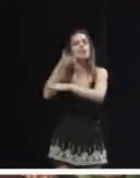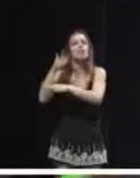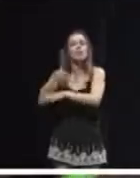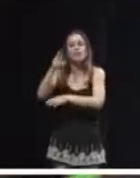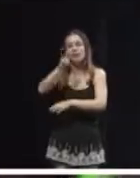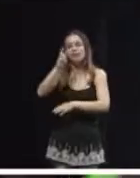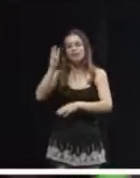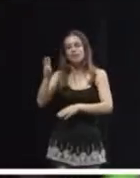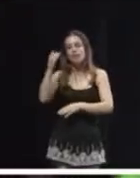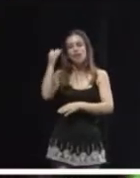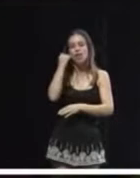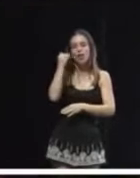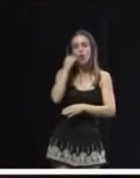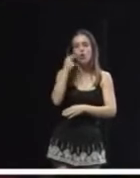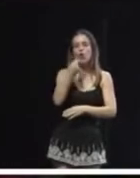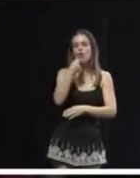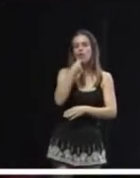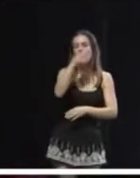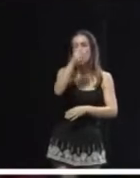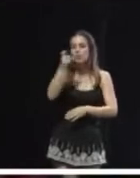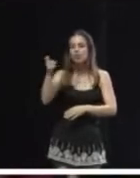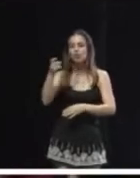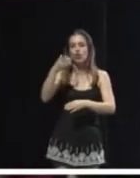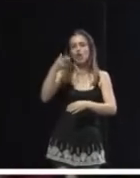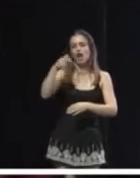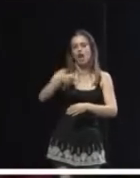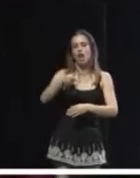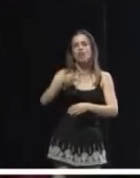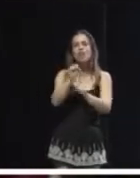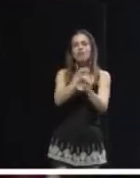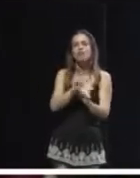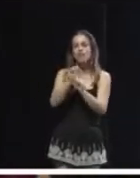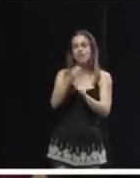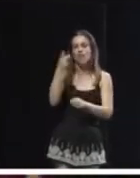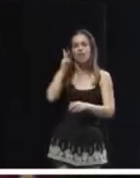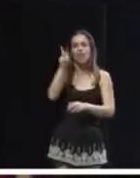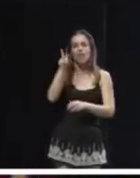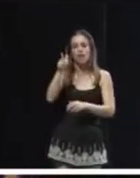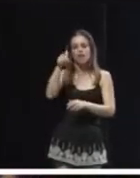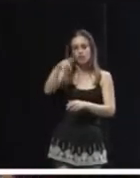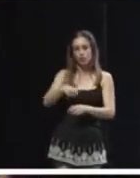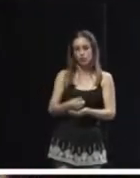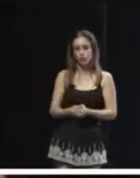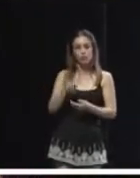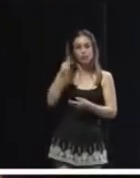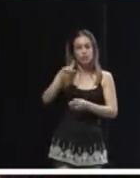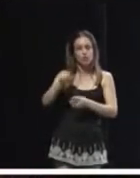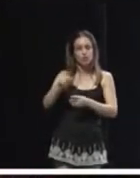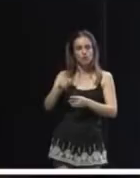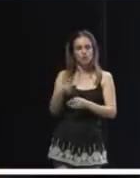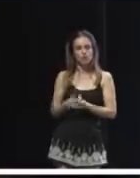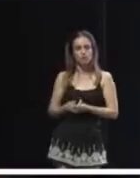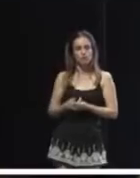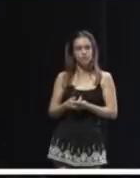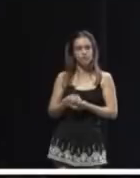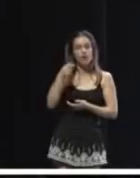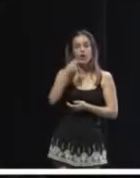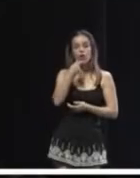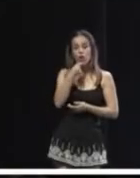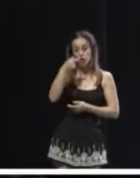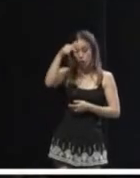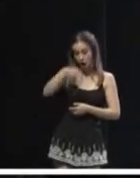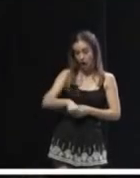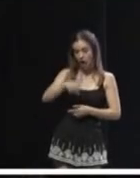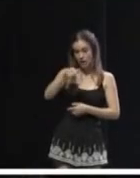julio a decirle a la gente que va por ti, que va por tu futuro, que va de Sumar, que voten a Sumar. Y lo digo